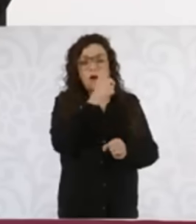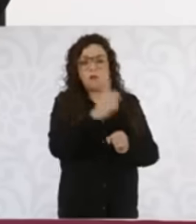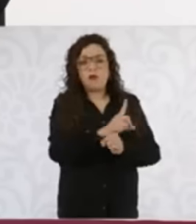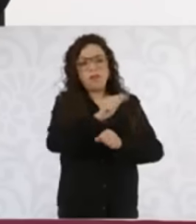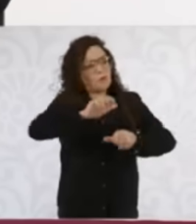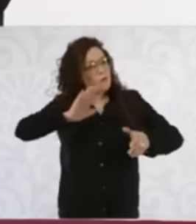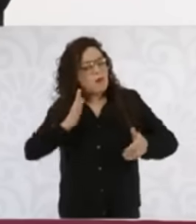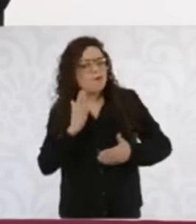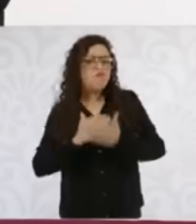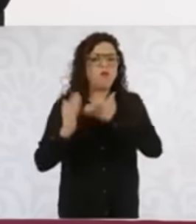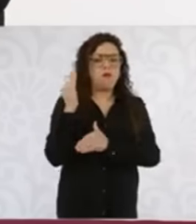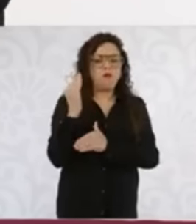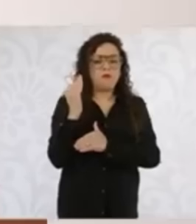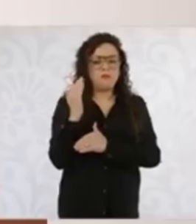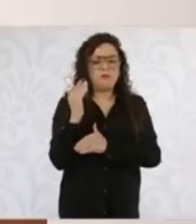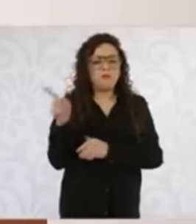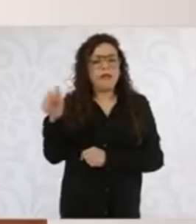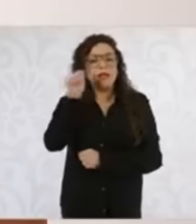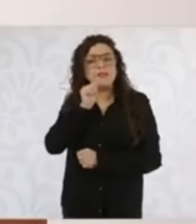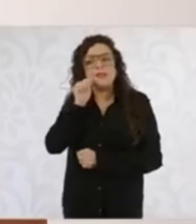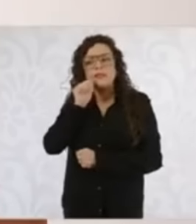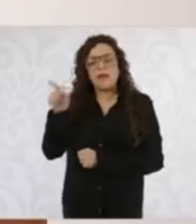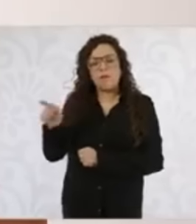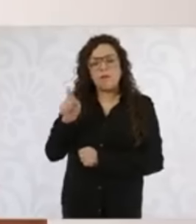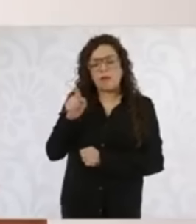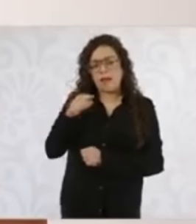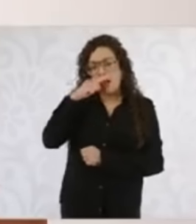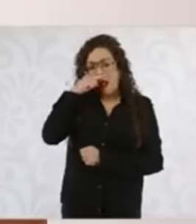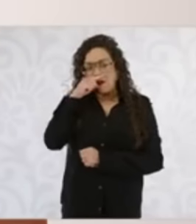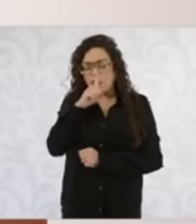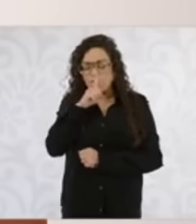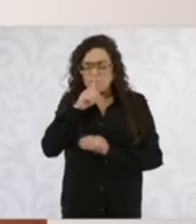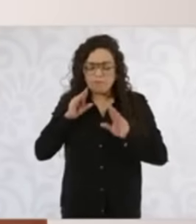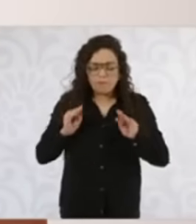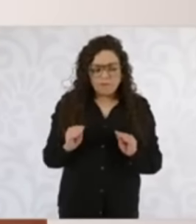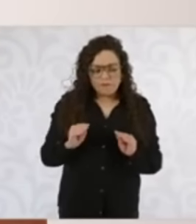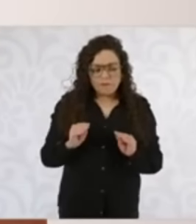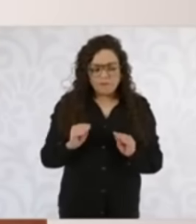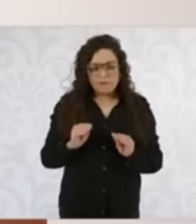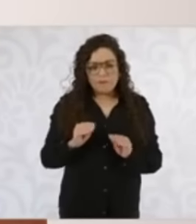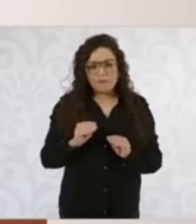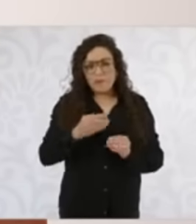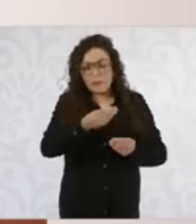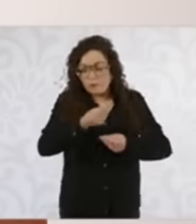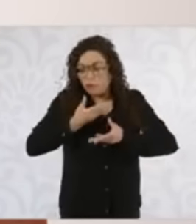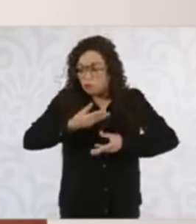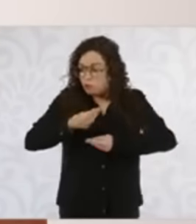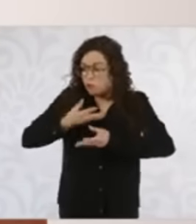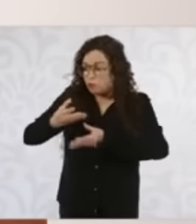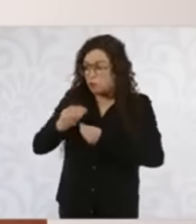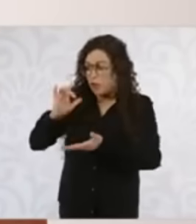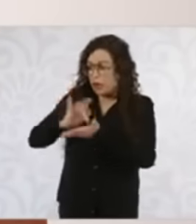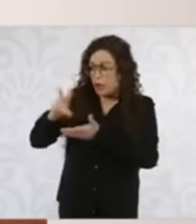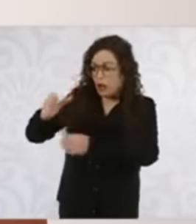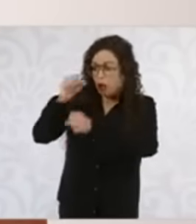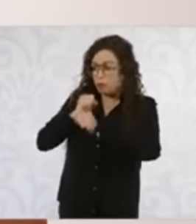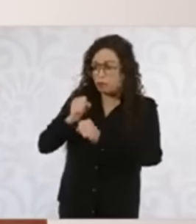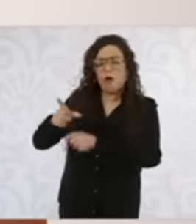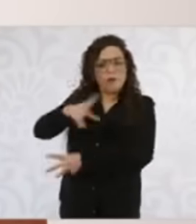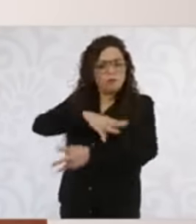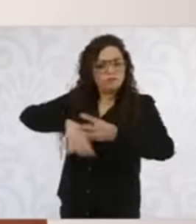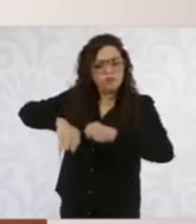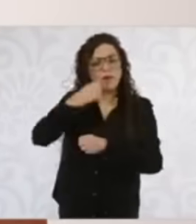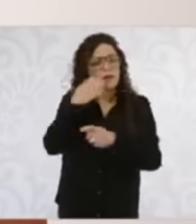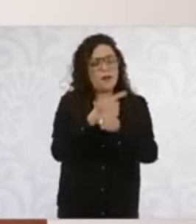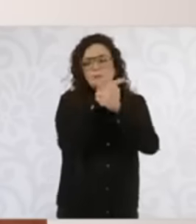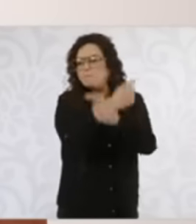asegura que los adversarios, la oposición, ellos pretenden y prefieren que le vaya